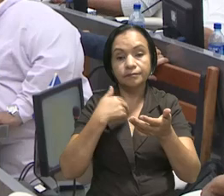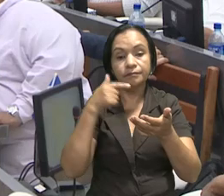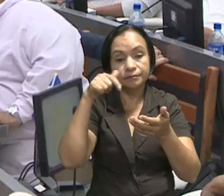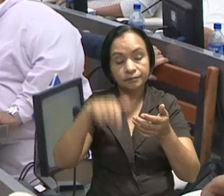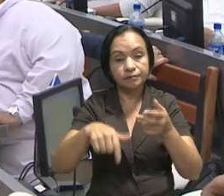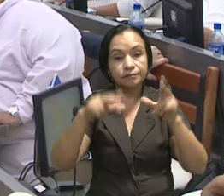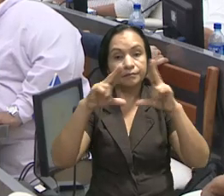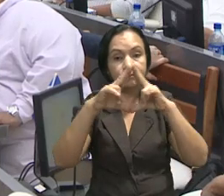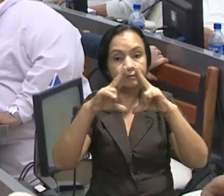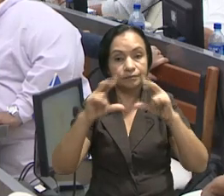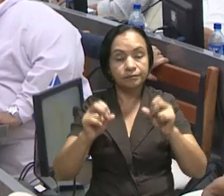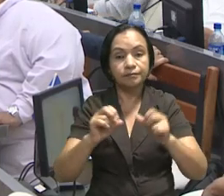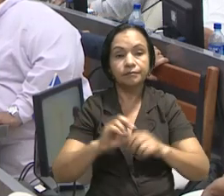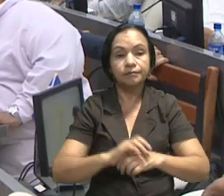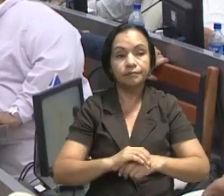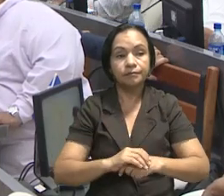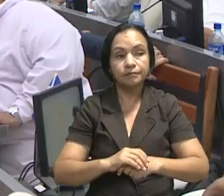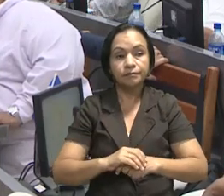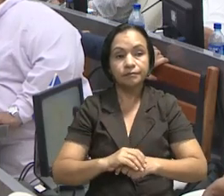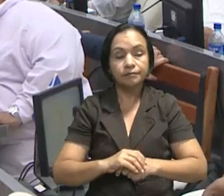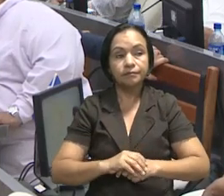en nuestra patria, en nuestra Nicaragua.